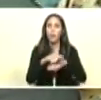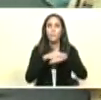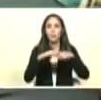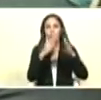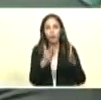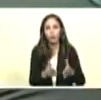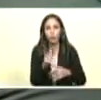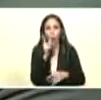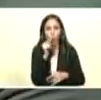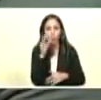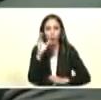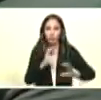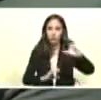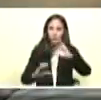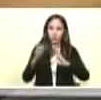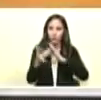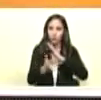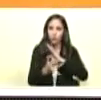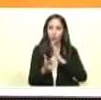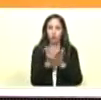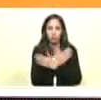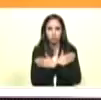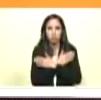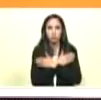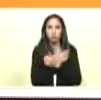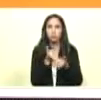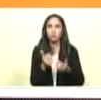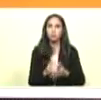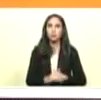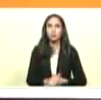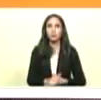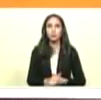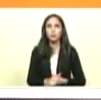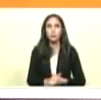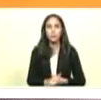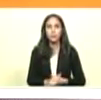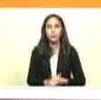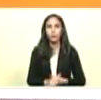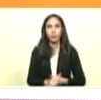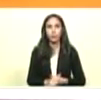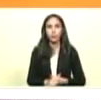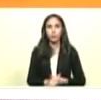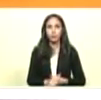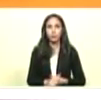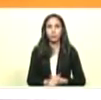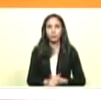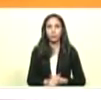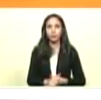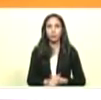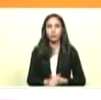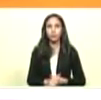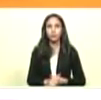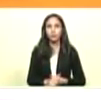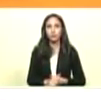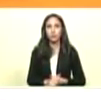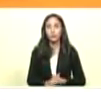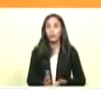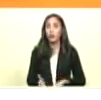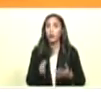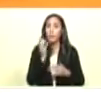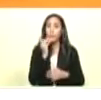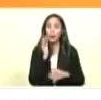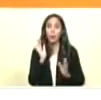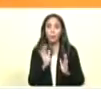Y otras notas que hice también confirman esta visión. Mientras en muchas partes del